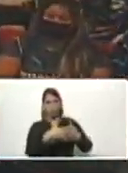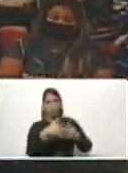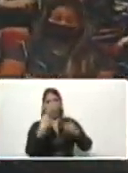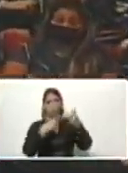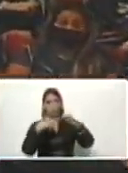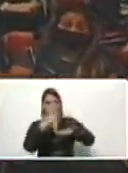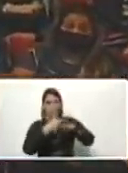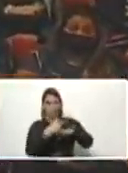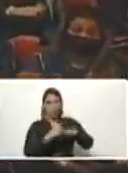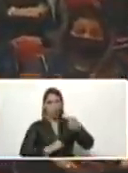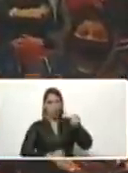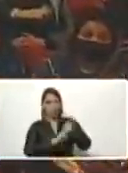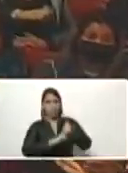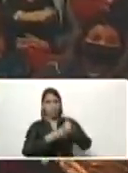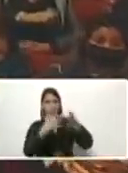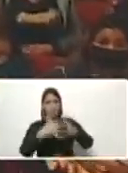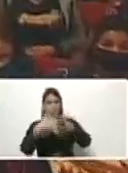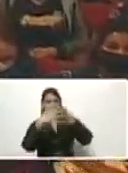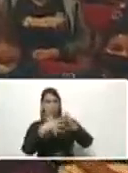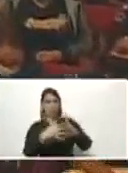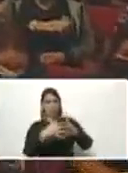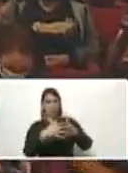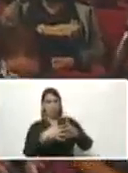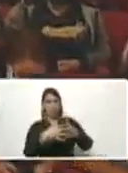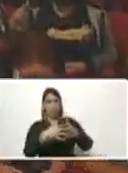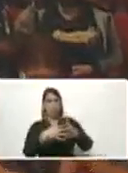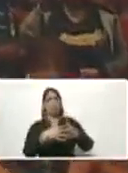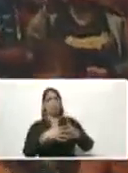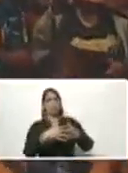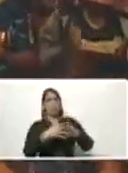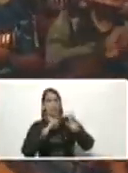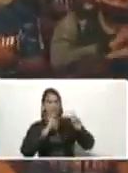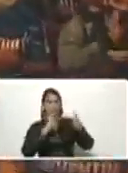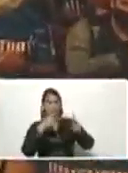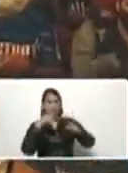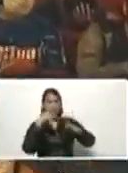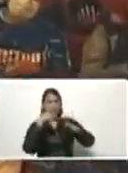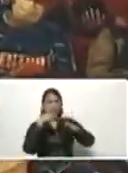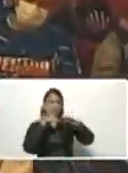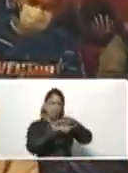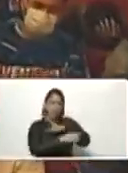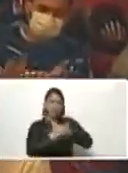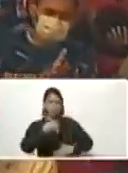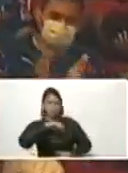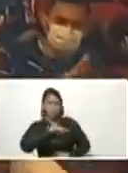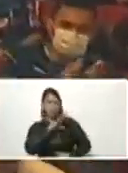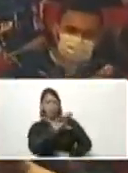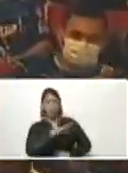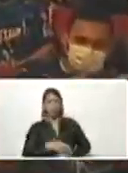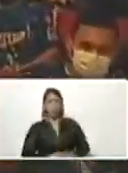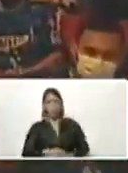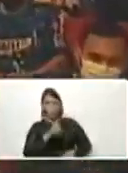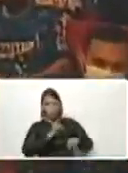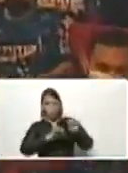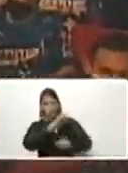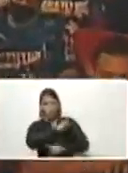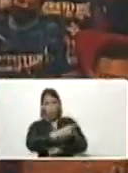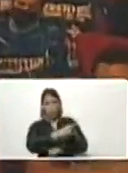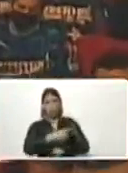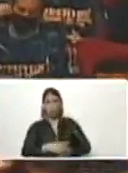subalternos en los asuntos internos de nuestros países. Condenamos